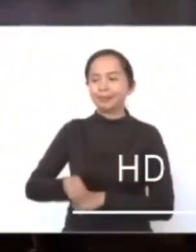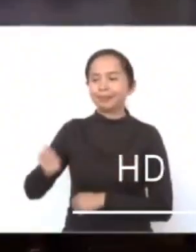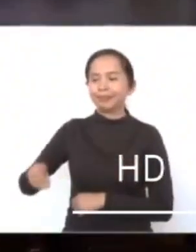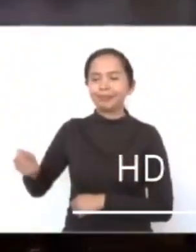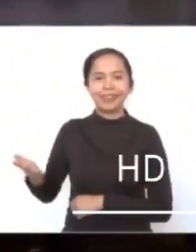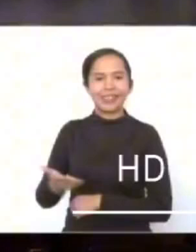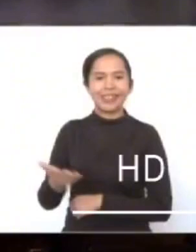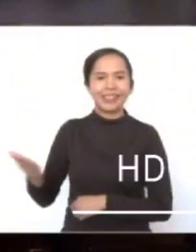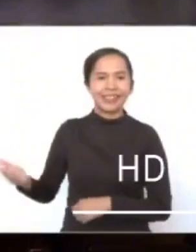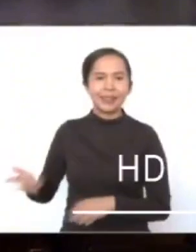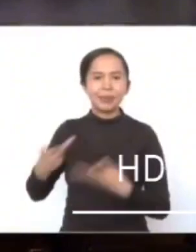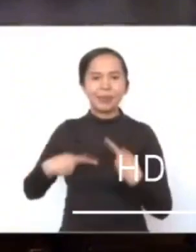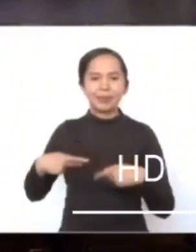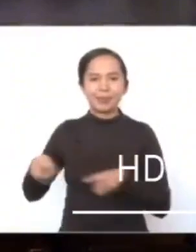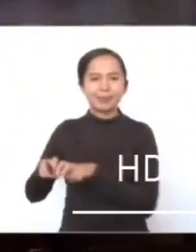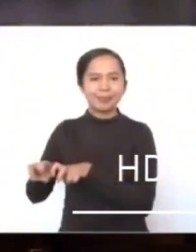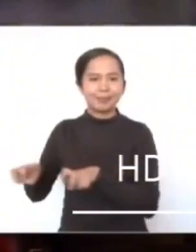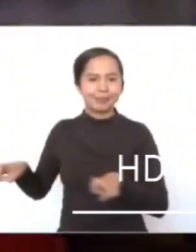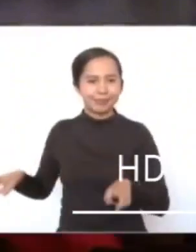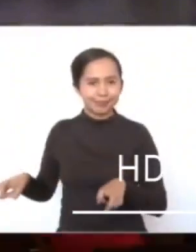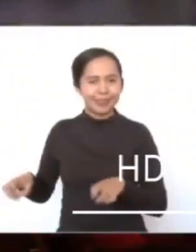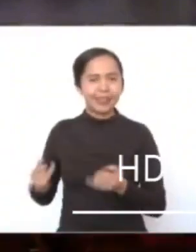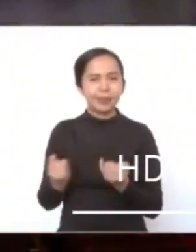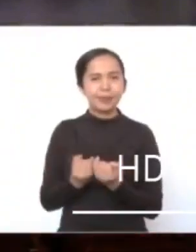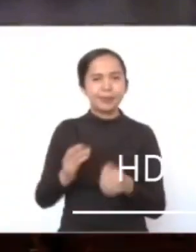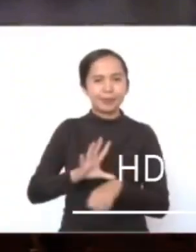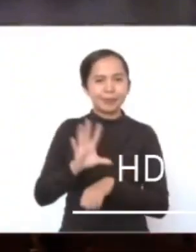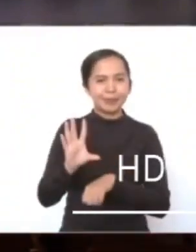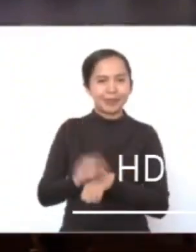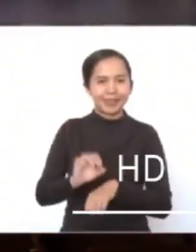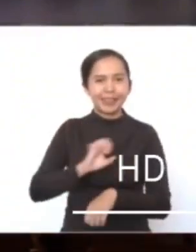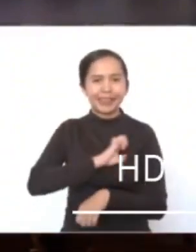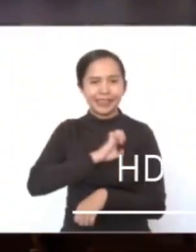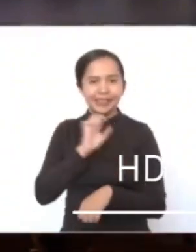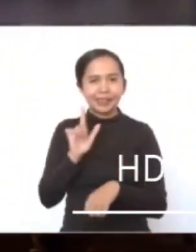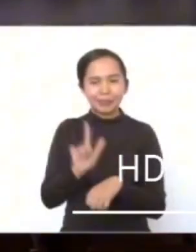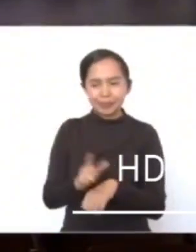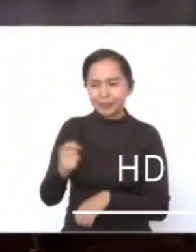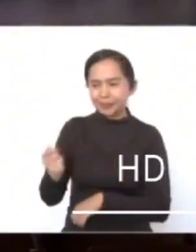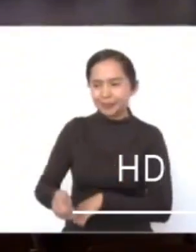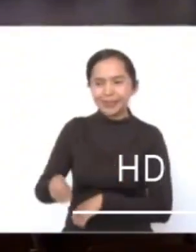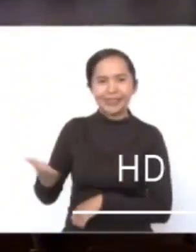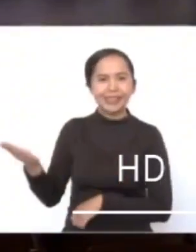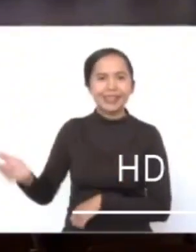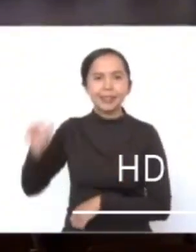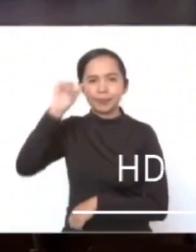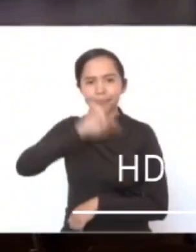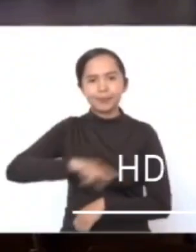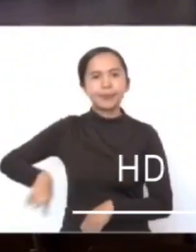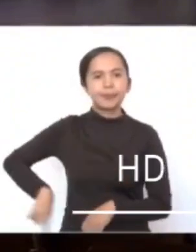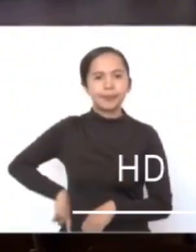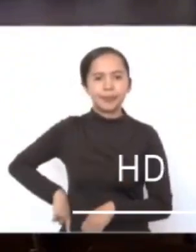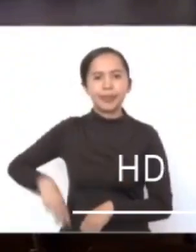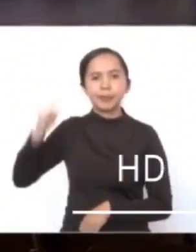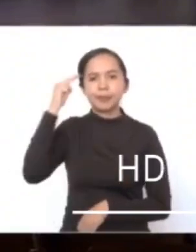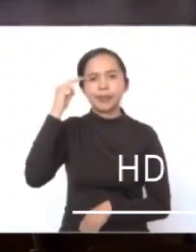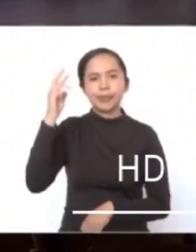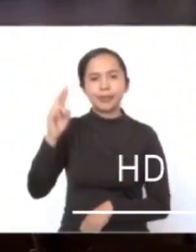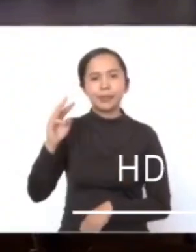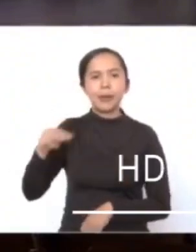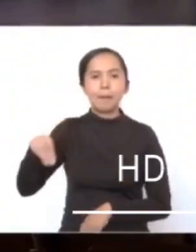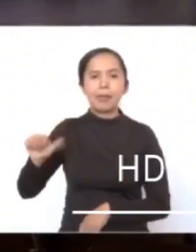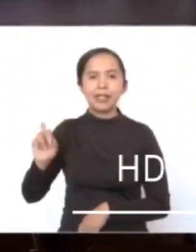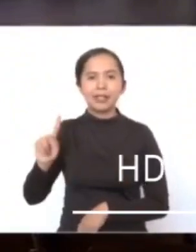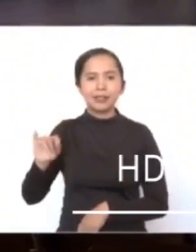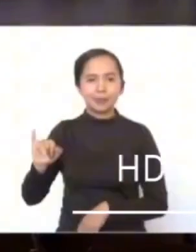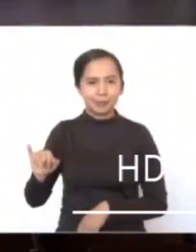a quienes me acompañan en este presidium y, si me lo permiten, de manera muy especial, pues a nuestro jefe de gobierno, al maestro Martí